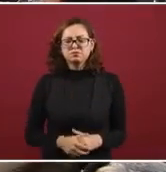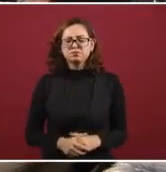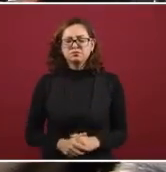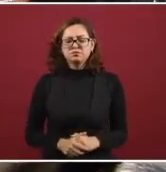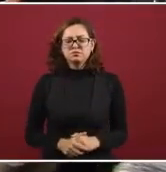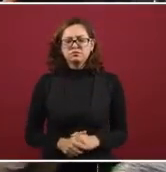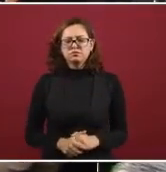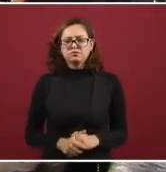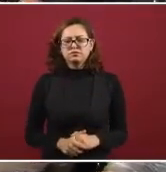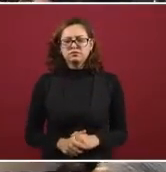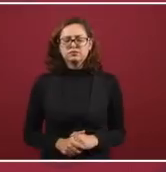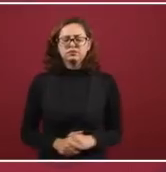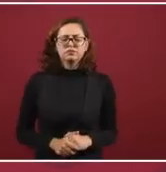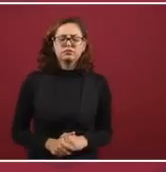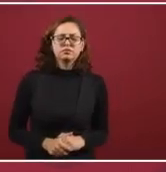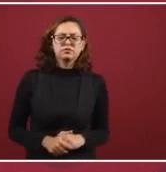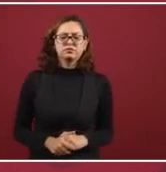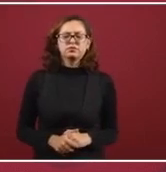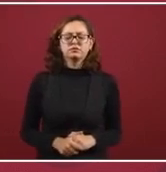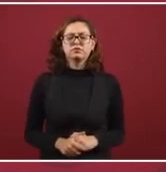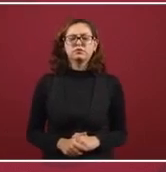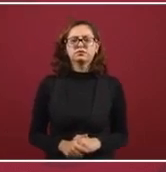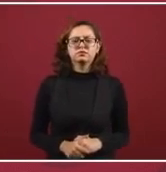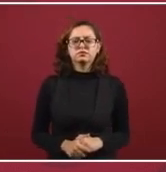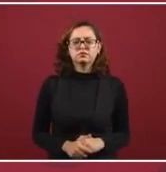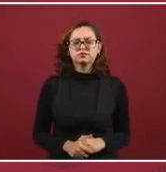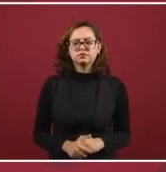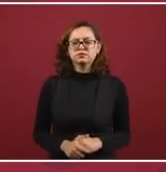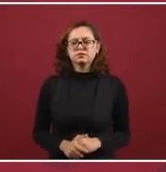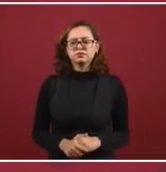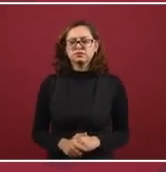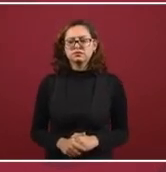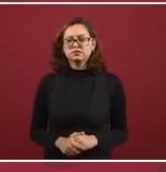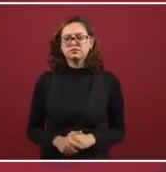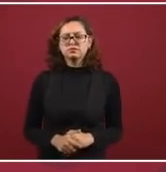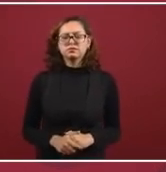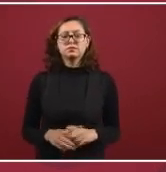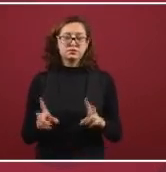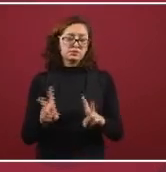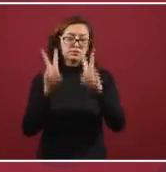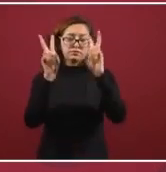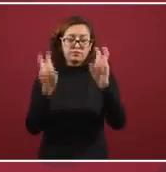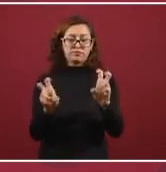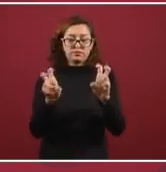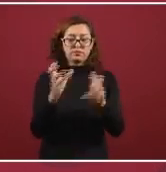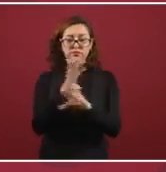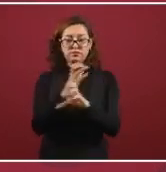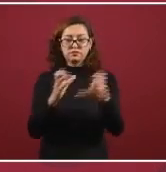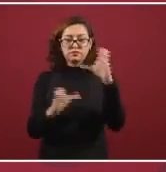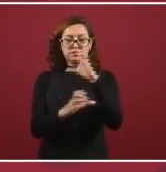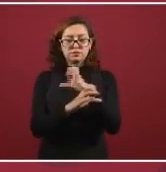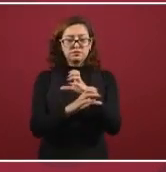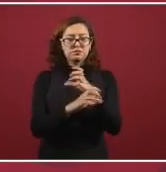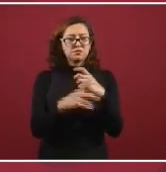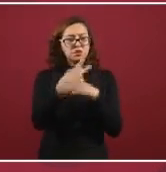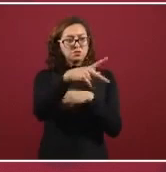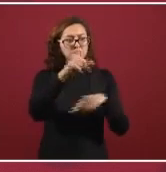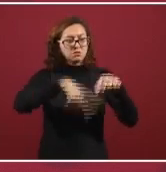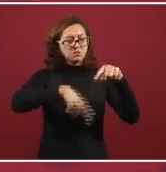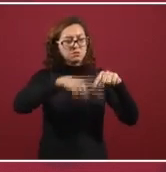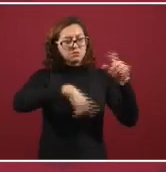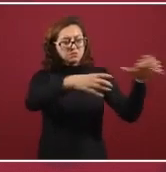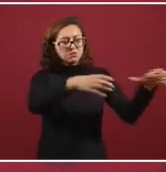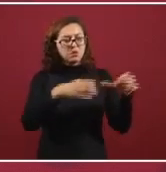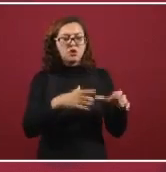decomisos, con mucho gusto le actualizo la cifra. Se lo voy a pedir a la Fiscalía General de la República y al